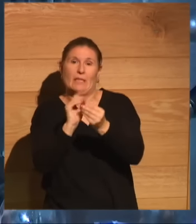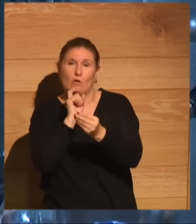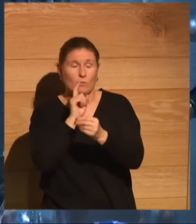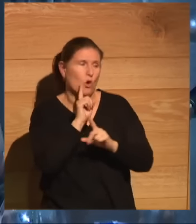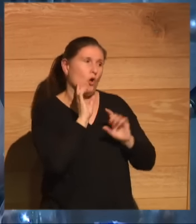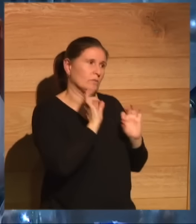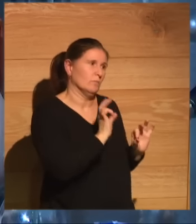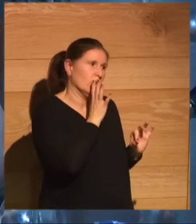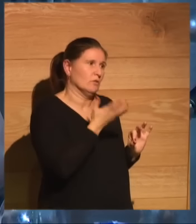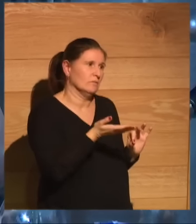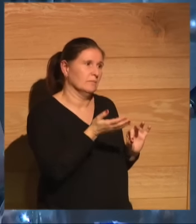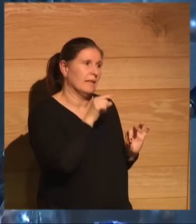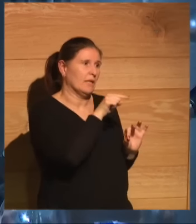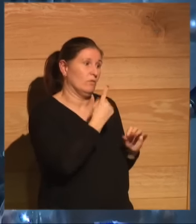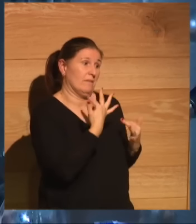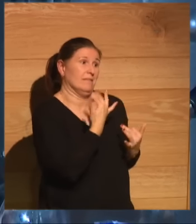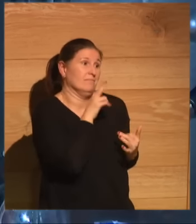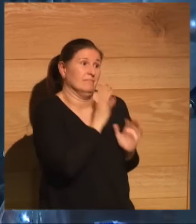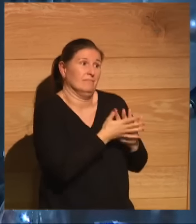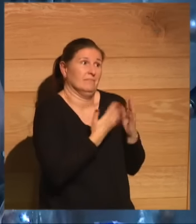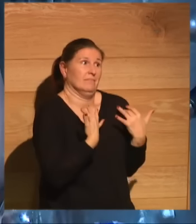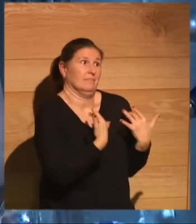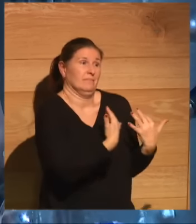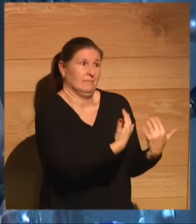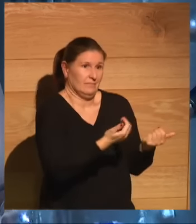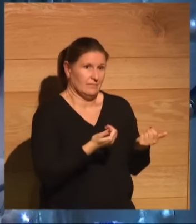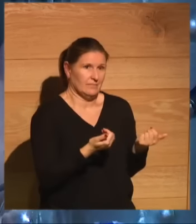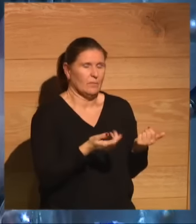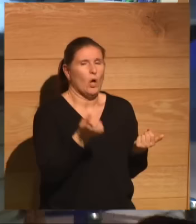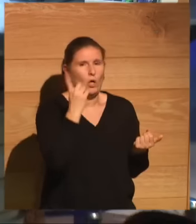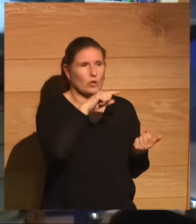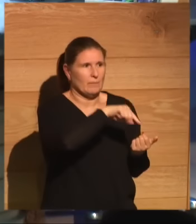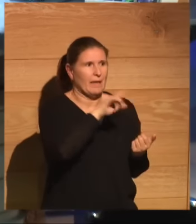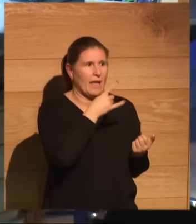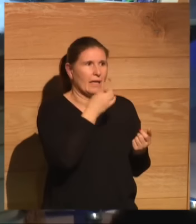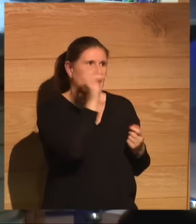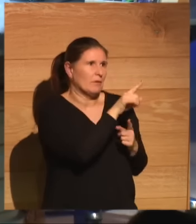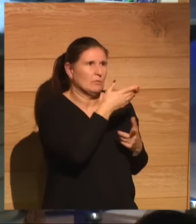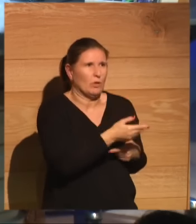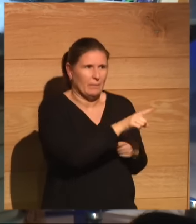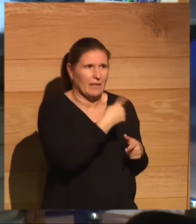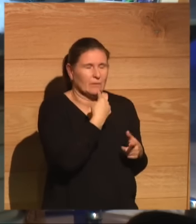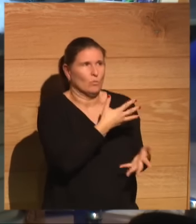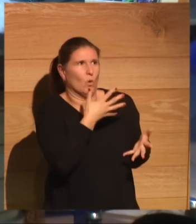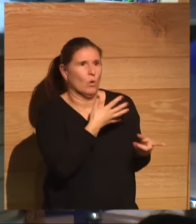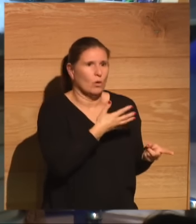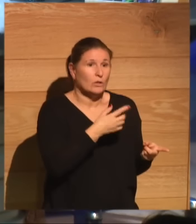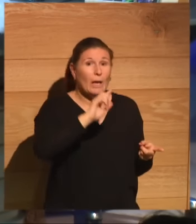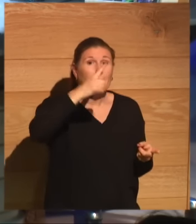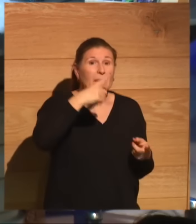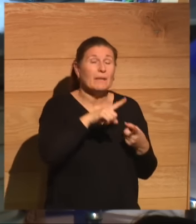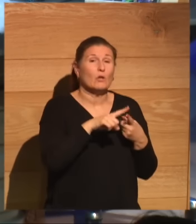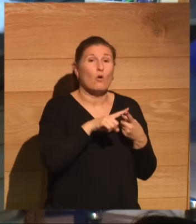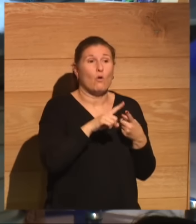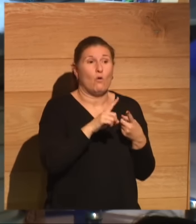hecho para que tuvieras que acelerar, Juan. Porque sé lo importante que es para ti esta película, así que si os parece, primero le damos un